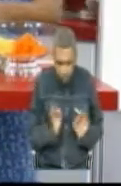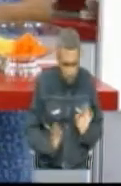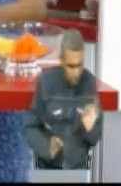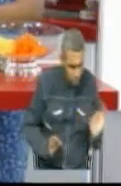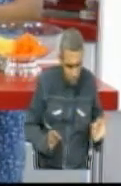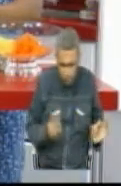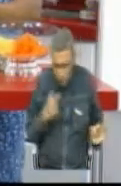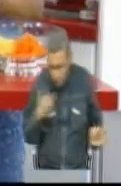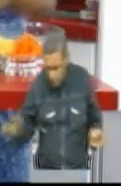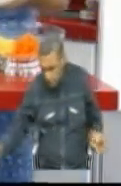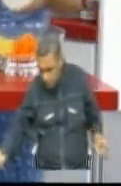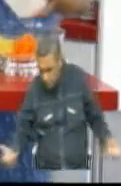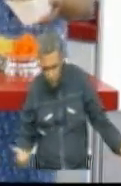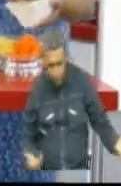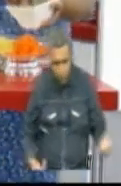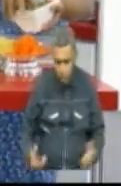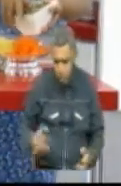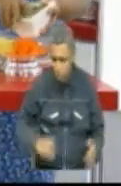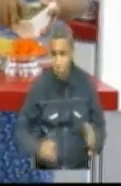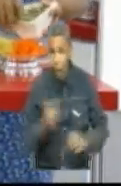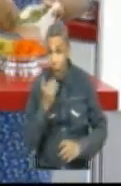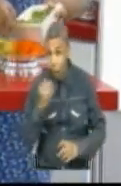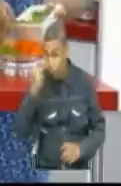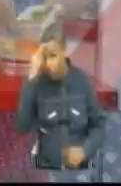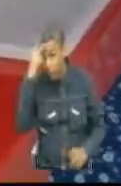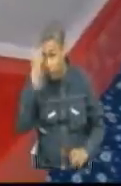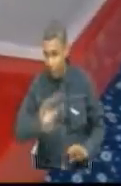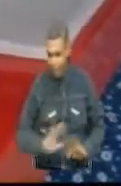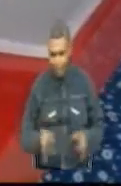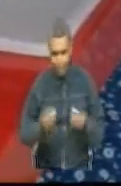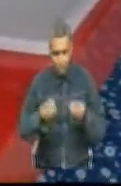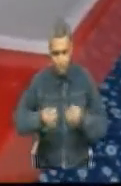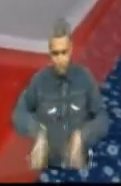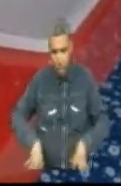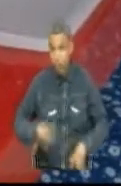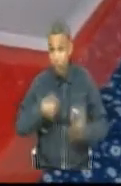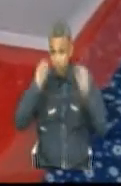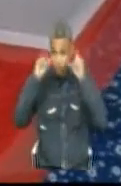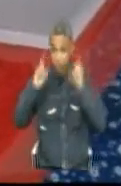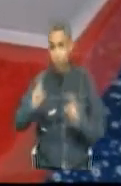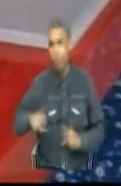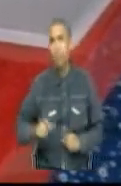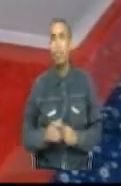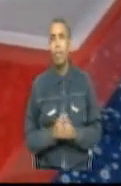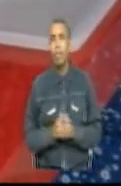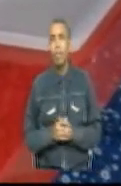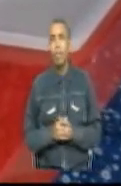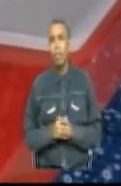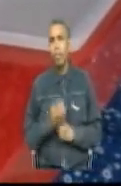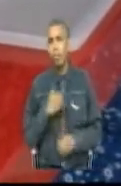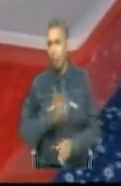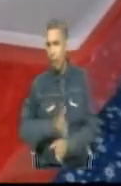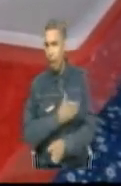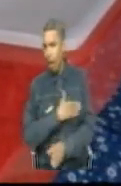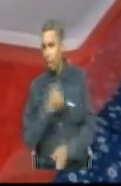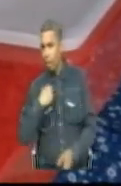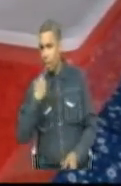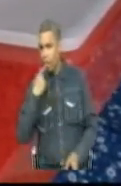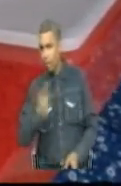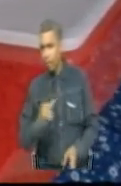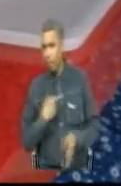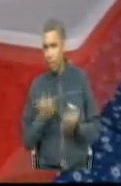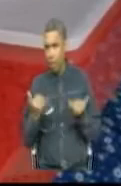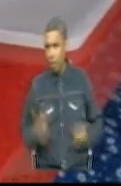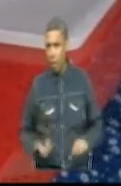tiene que caer a la perfección sí claro y como le decía permiso no le decía en estos horarios en el que está este